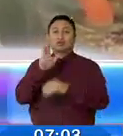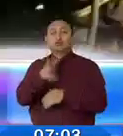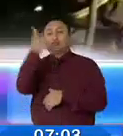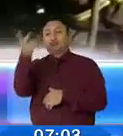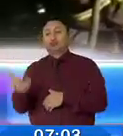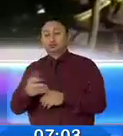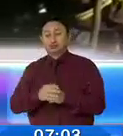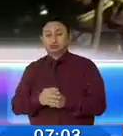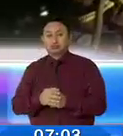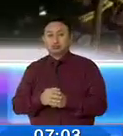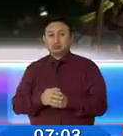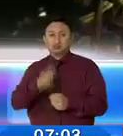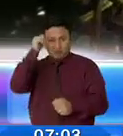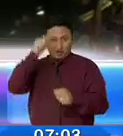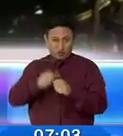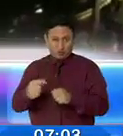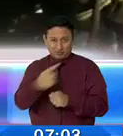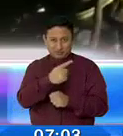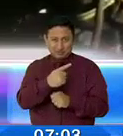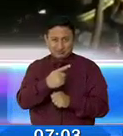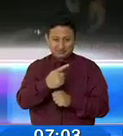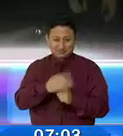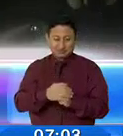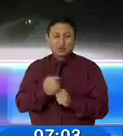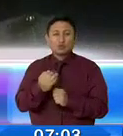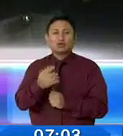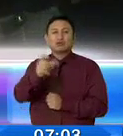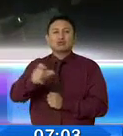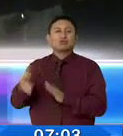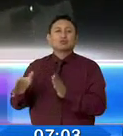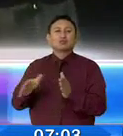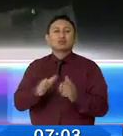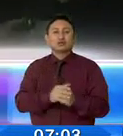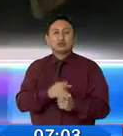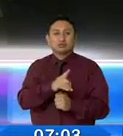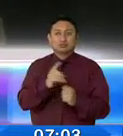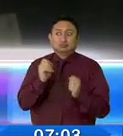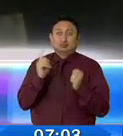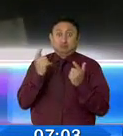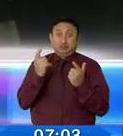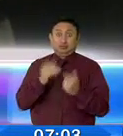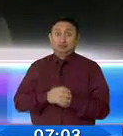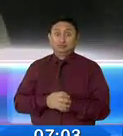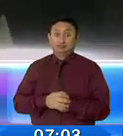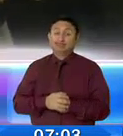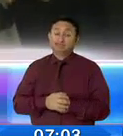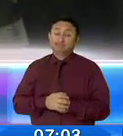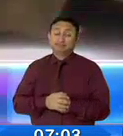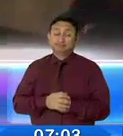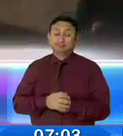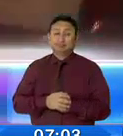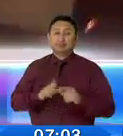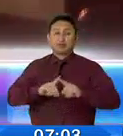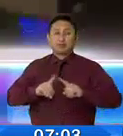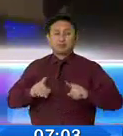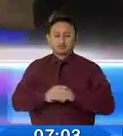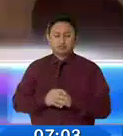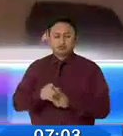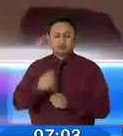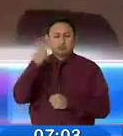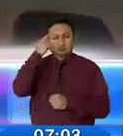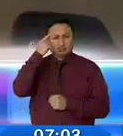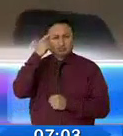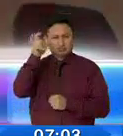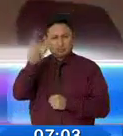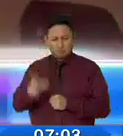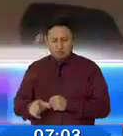usted ha escuchado estos titulares y el número de fallecidos que le siguen le ha llamado la atención, como es normal. Pero ¿se ha puesto usted a pensar en qué